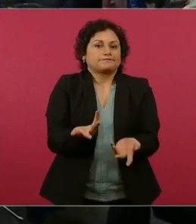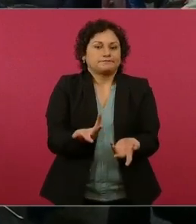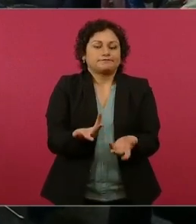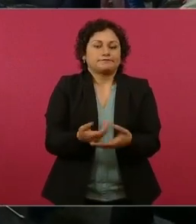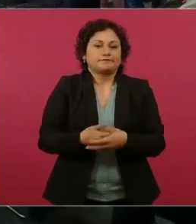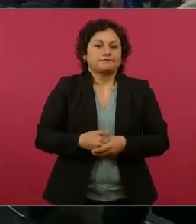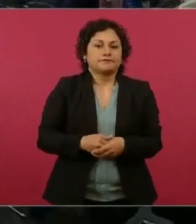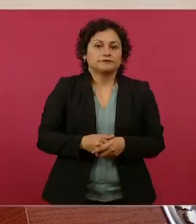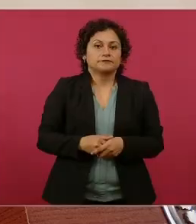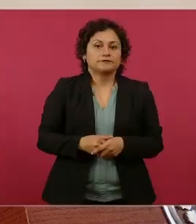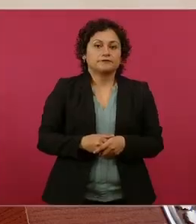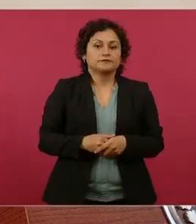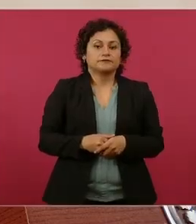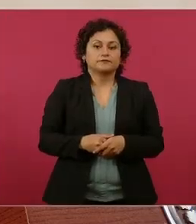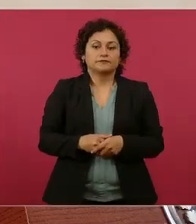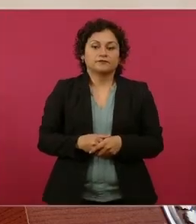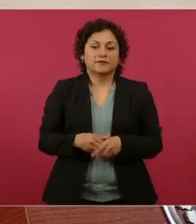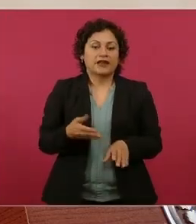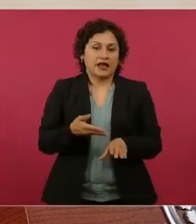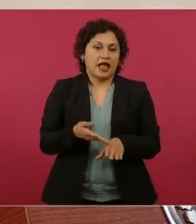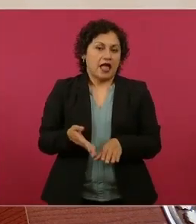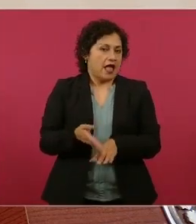organismos, incluso